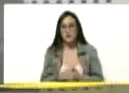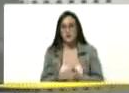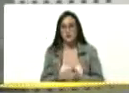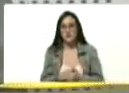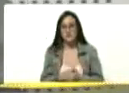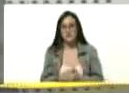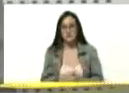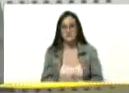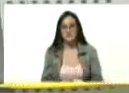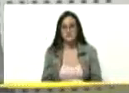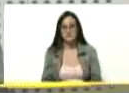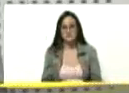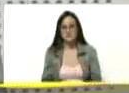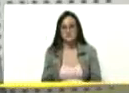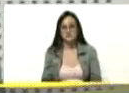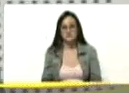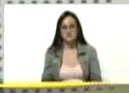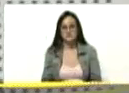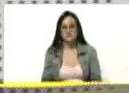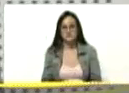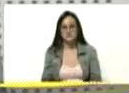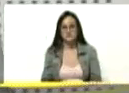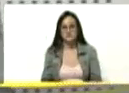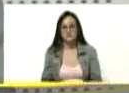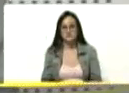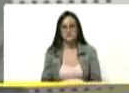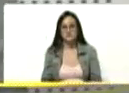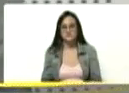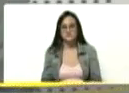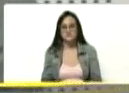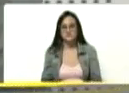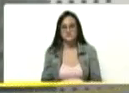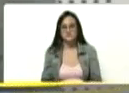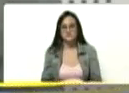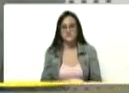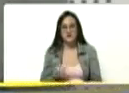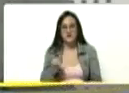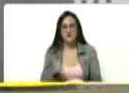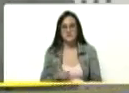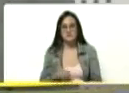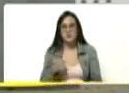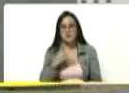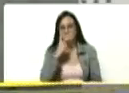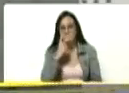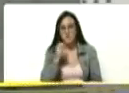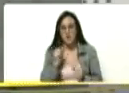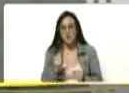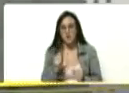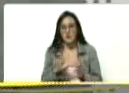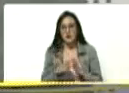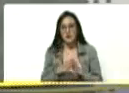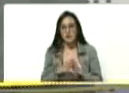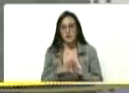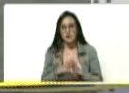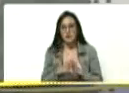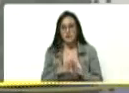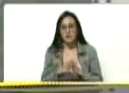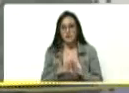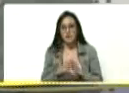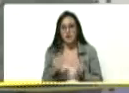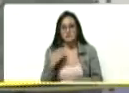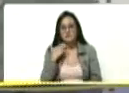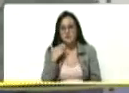rotas, real threat of poverty hangs over many of our people, y una mayor pobreza. Todo esto es lo que